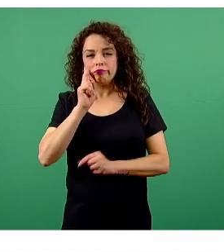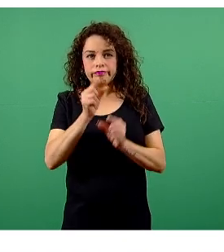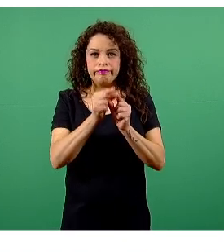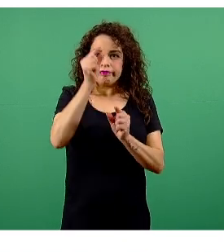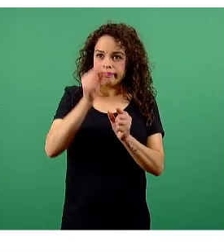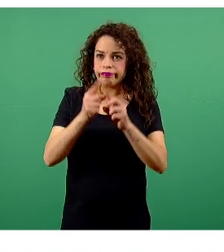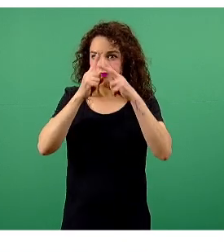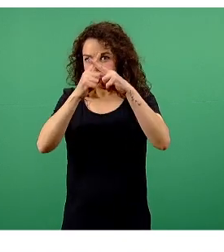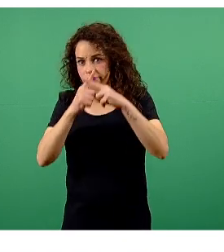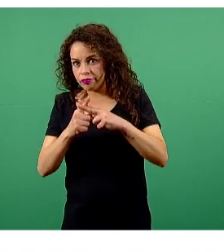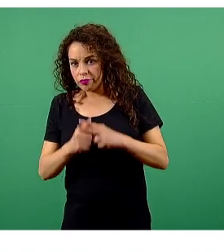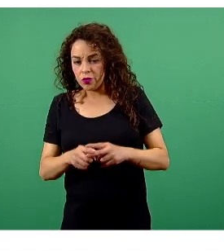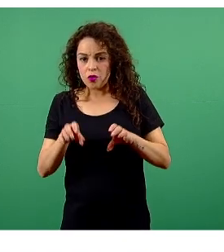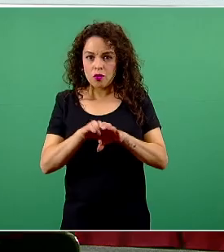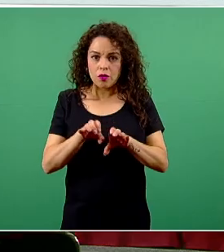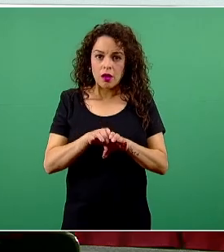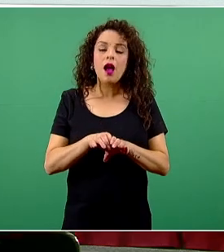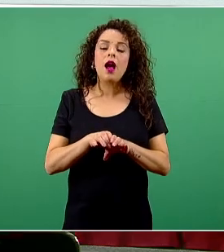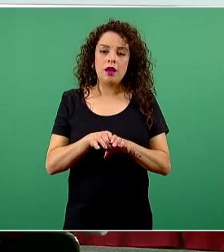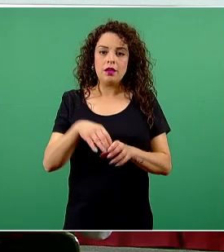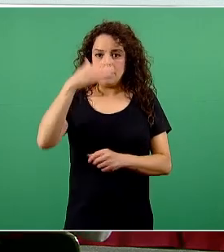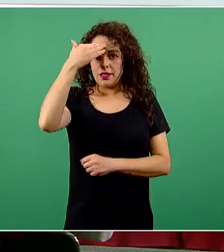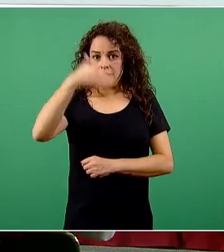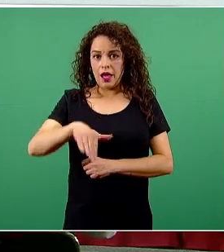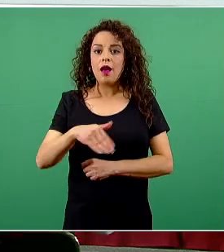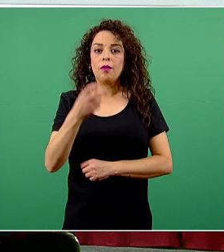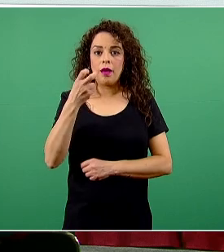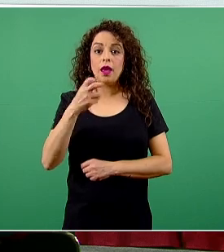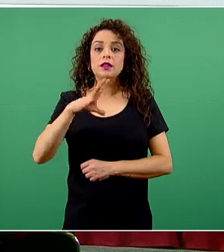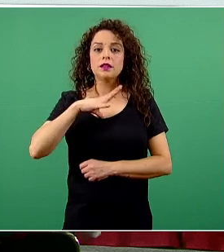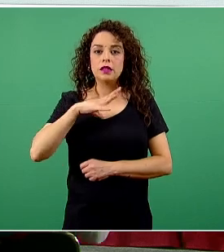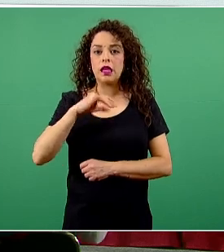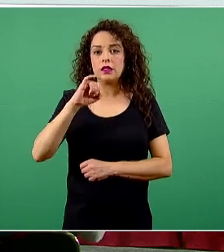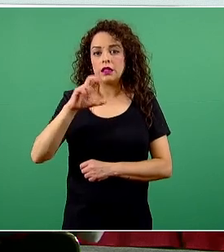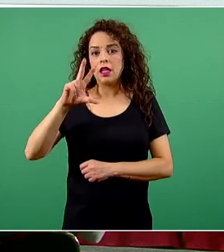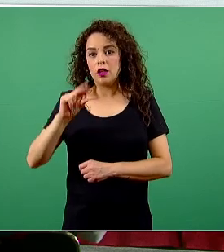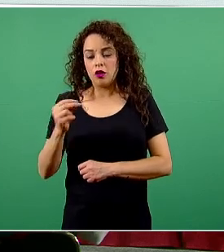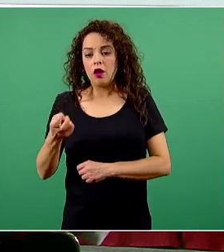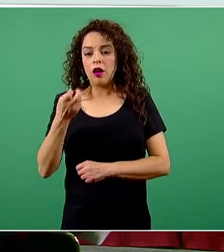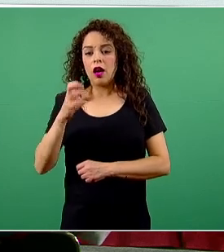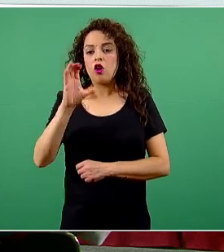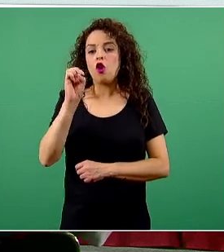se tienen que calcular los intervalos de confianza. La que sigue, por favor.